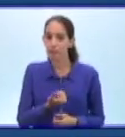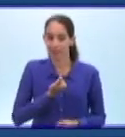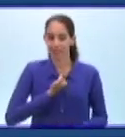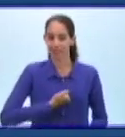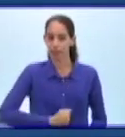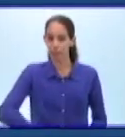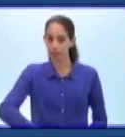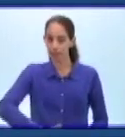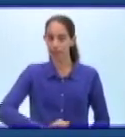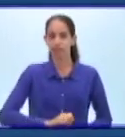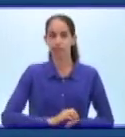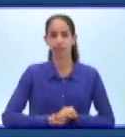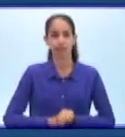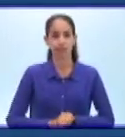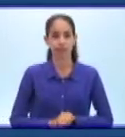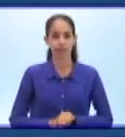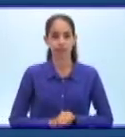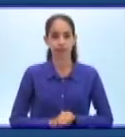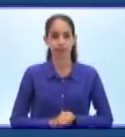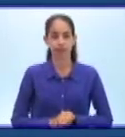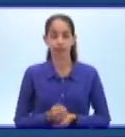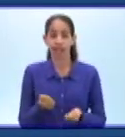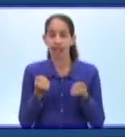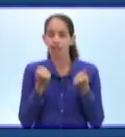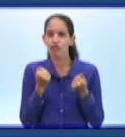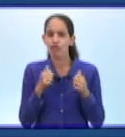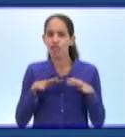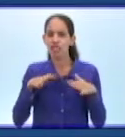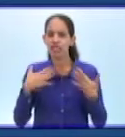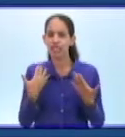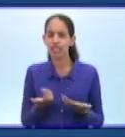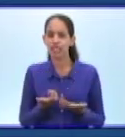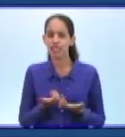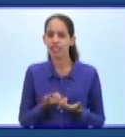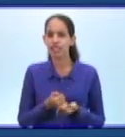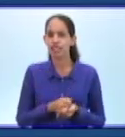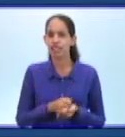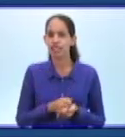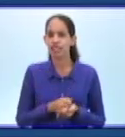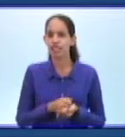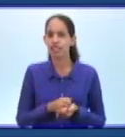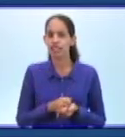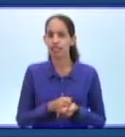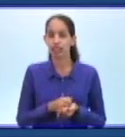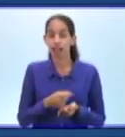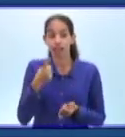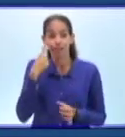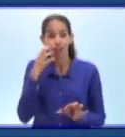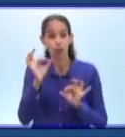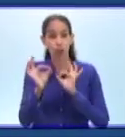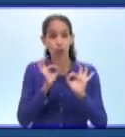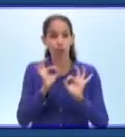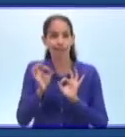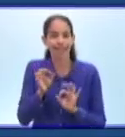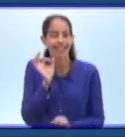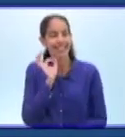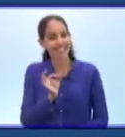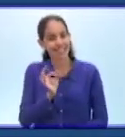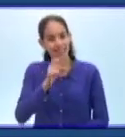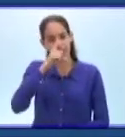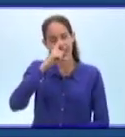mundo, pero la fuerza del abrigo, esa es la fuerza del cuidado, de la